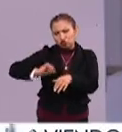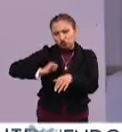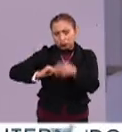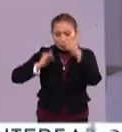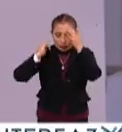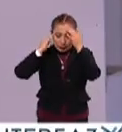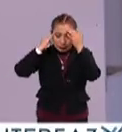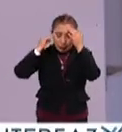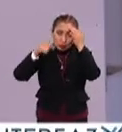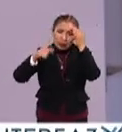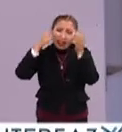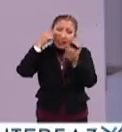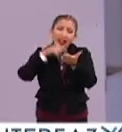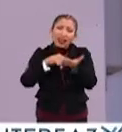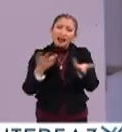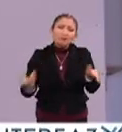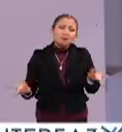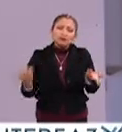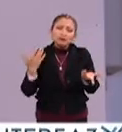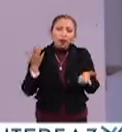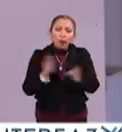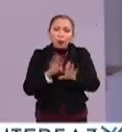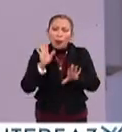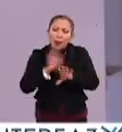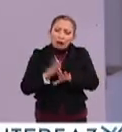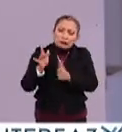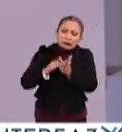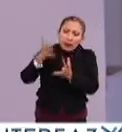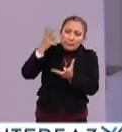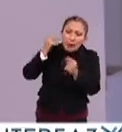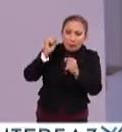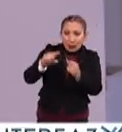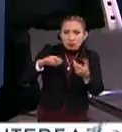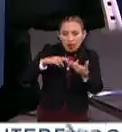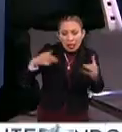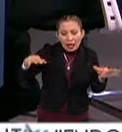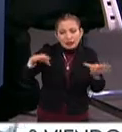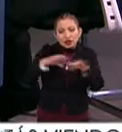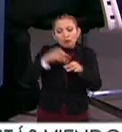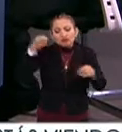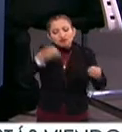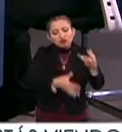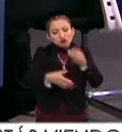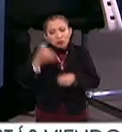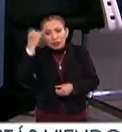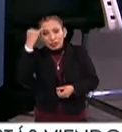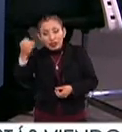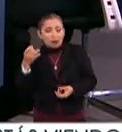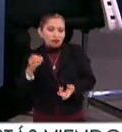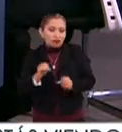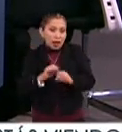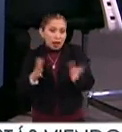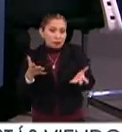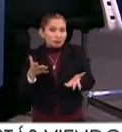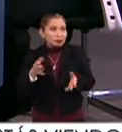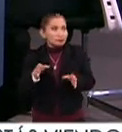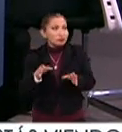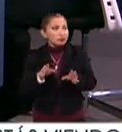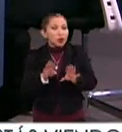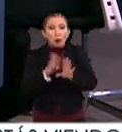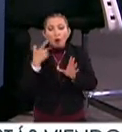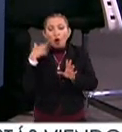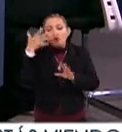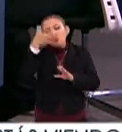es lo que usted consideraría que más se ha aprendido de este compartir de ideas y que por supuesto pues se va